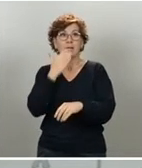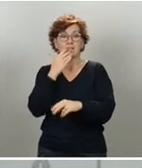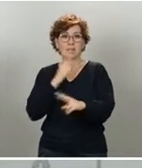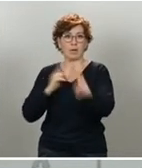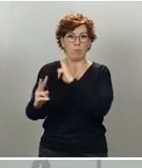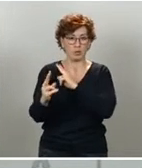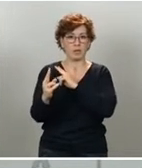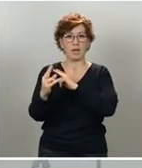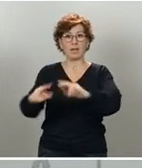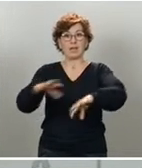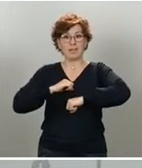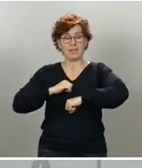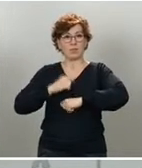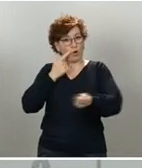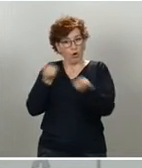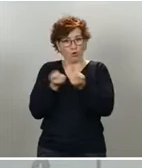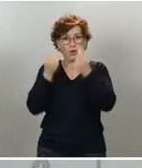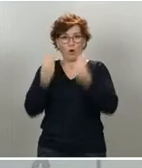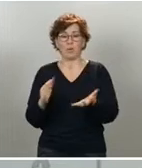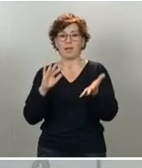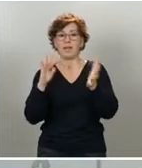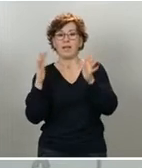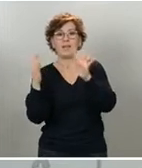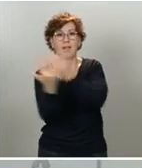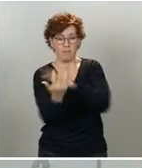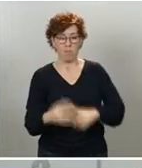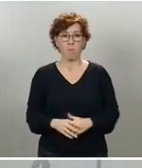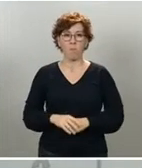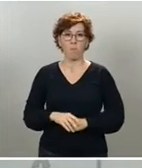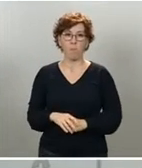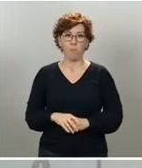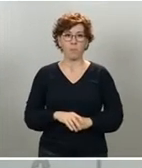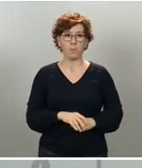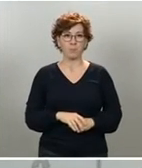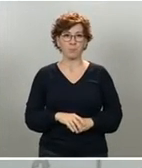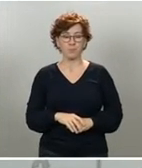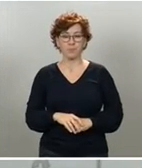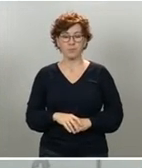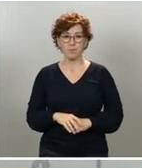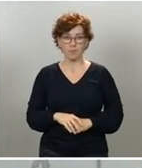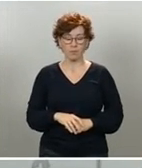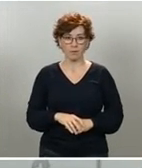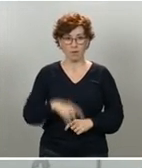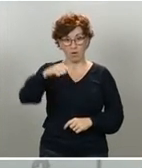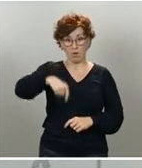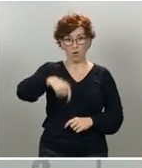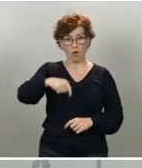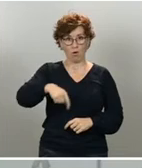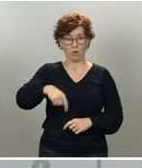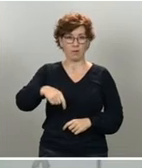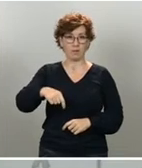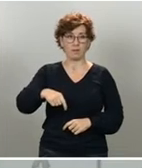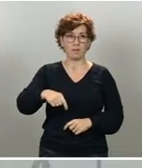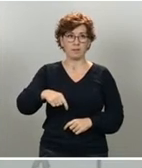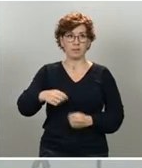esta transición hacia esa nueva normalidad. Hoy hemos recibido con alivio que solamente